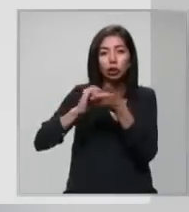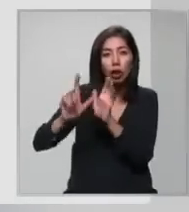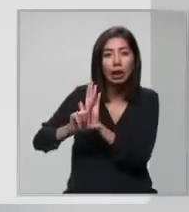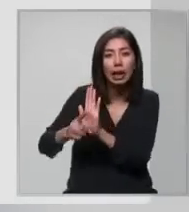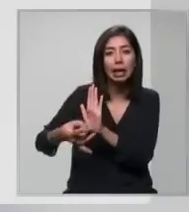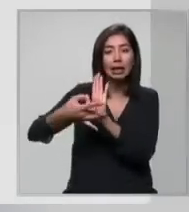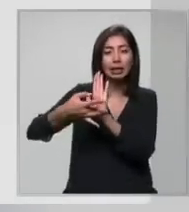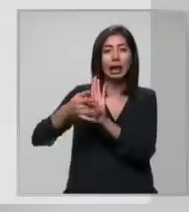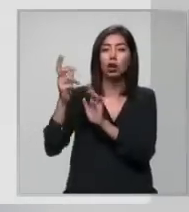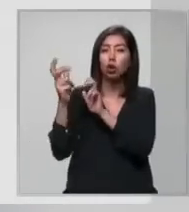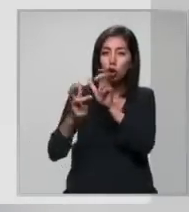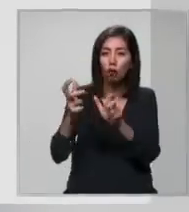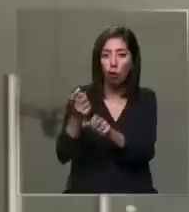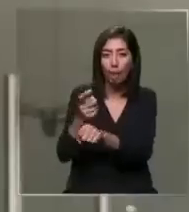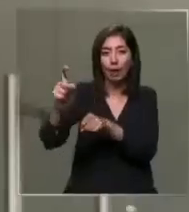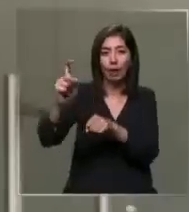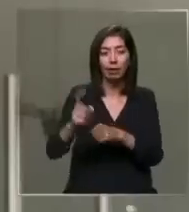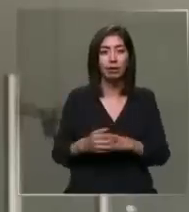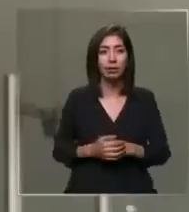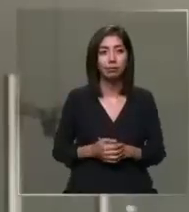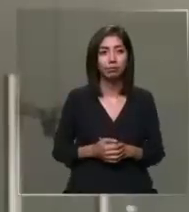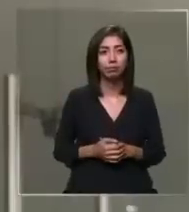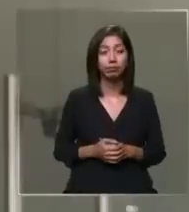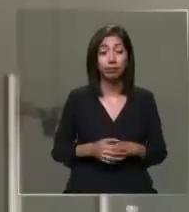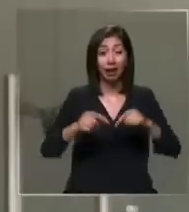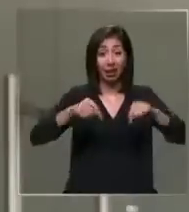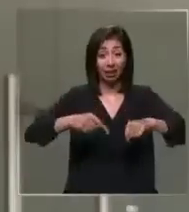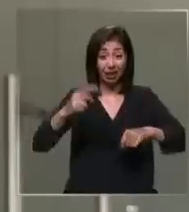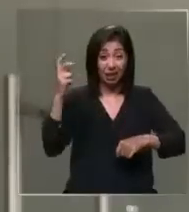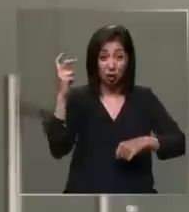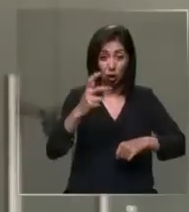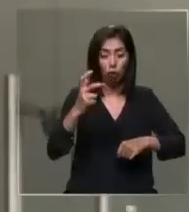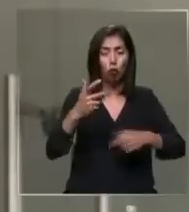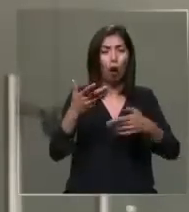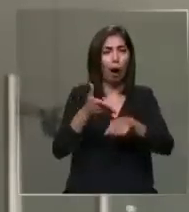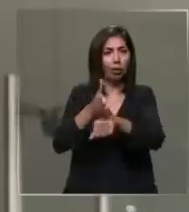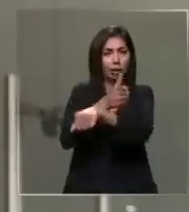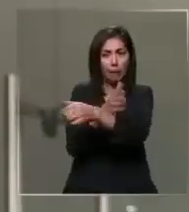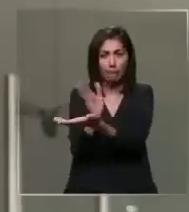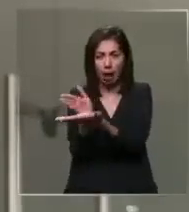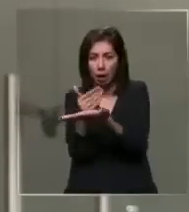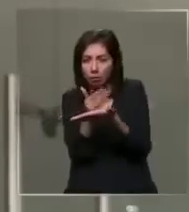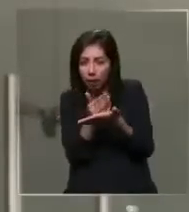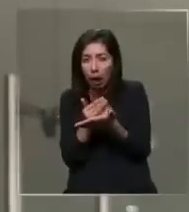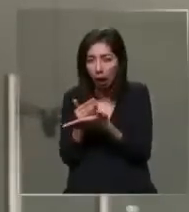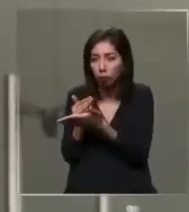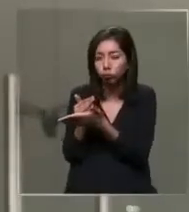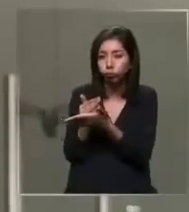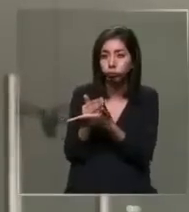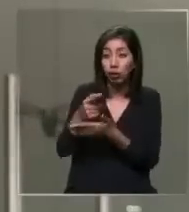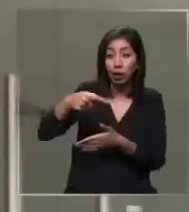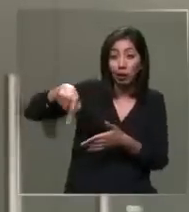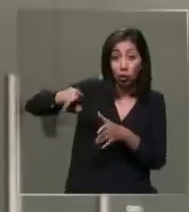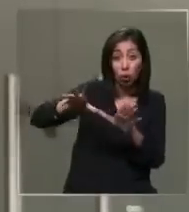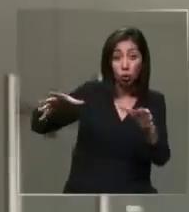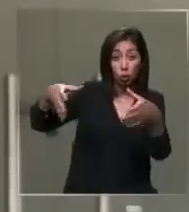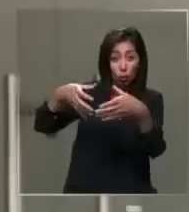robos con intimidación. Este fue un gran robo, con bastante planificación, y no me cabe duda, lo más probable que hayan estado